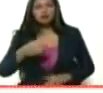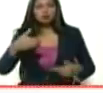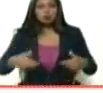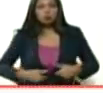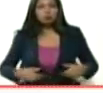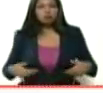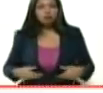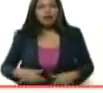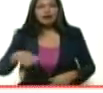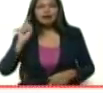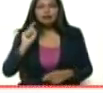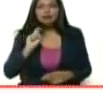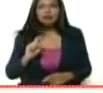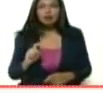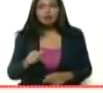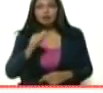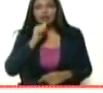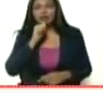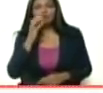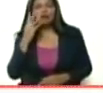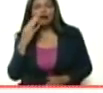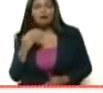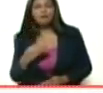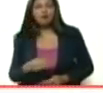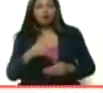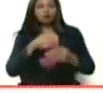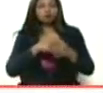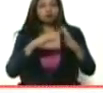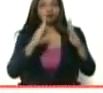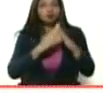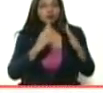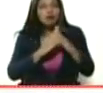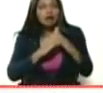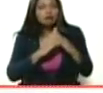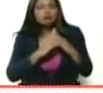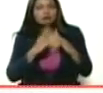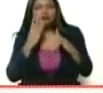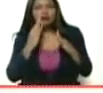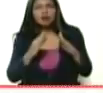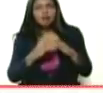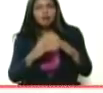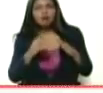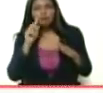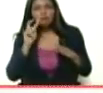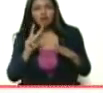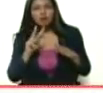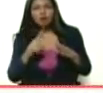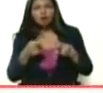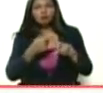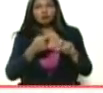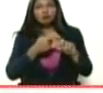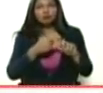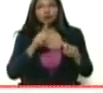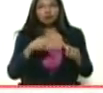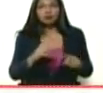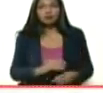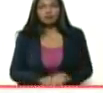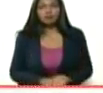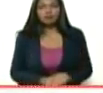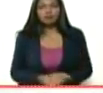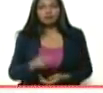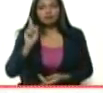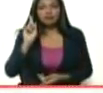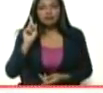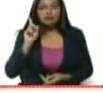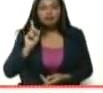la necesidad de quienes están en sus domicilios siendo casos positivos, que deben mantener